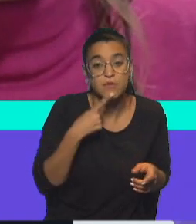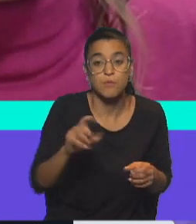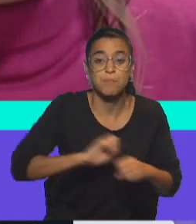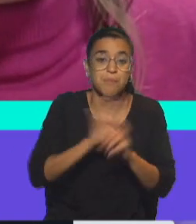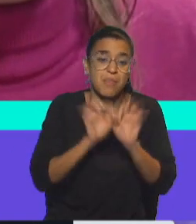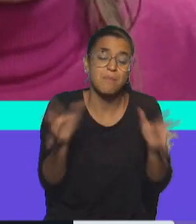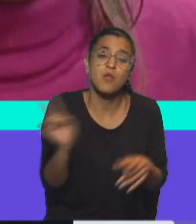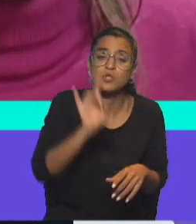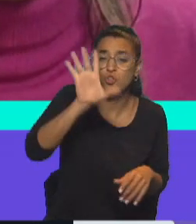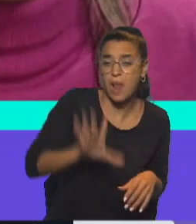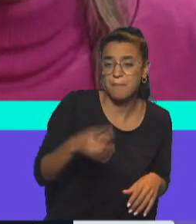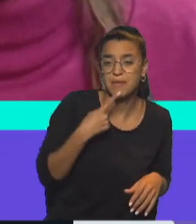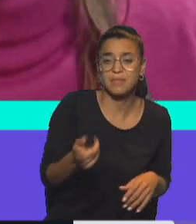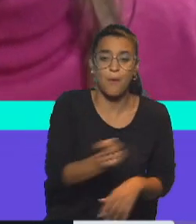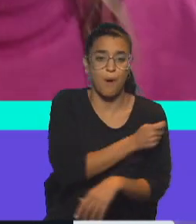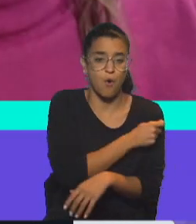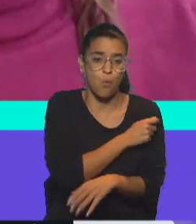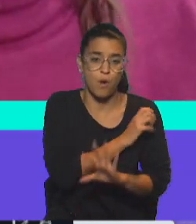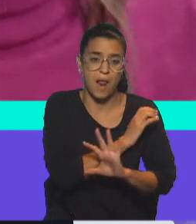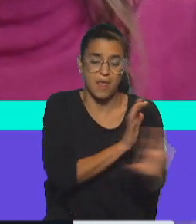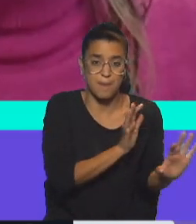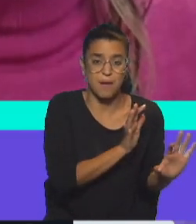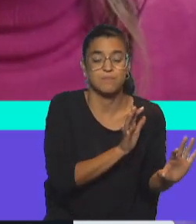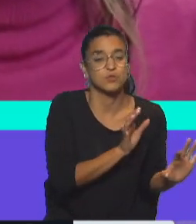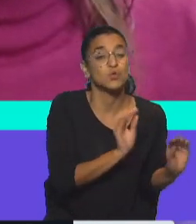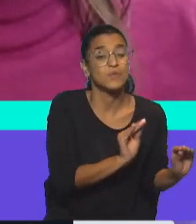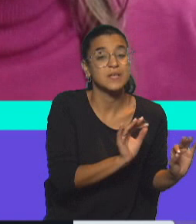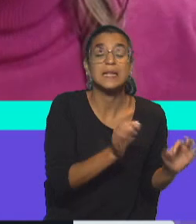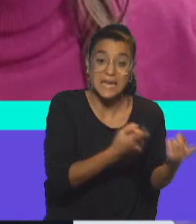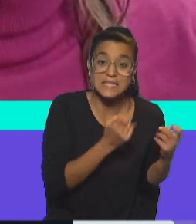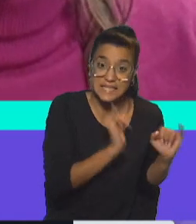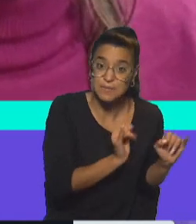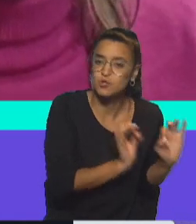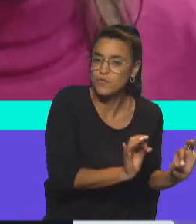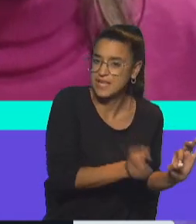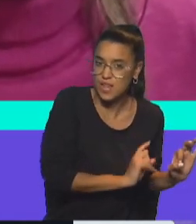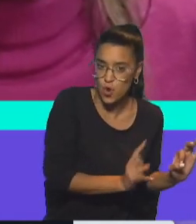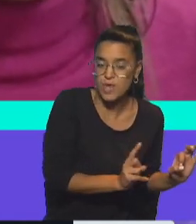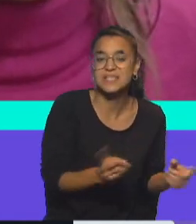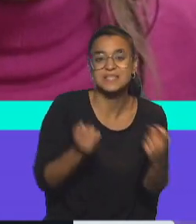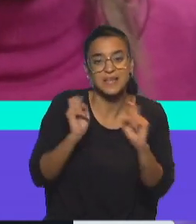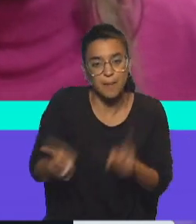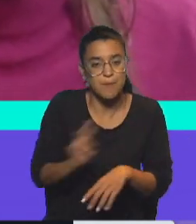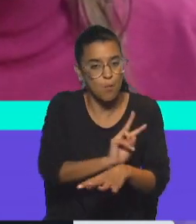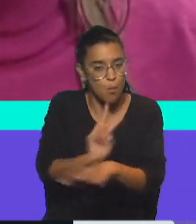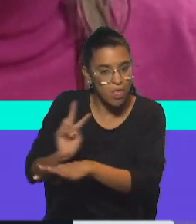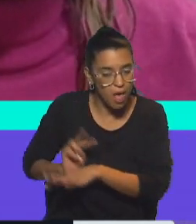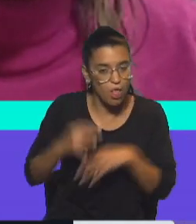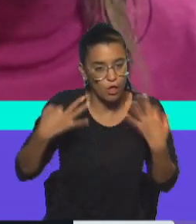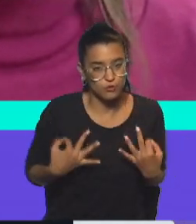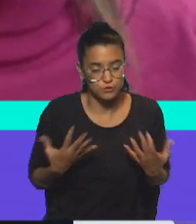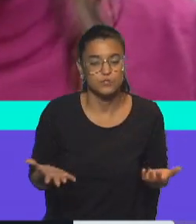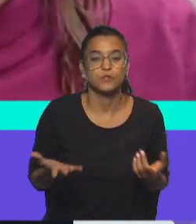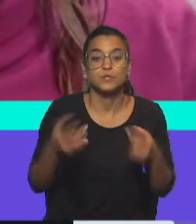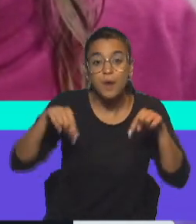no solo con vacunas. Las vacunas son necesarias, pero no suficientes, y se necesita también los cuidados. Así que en este